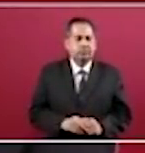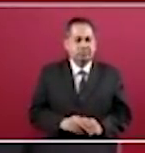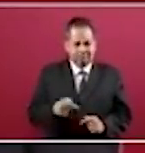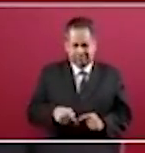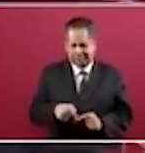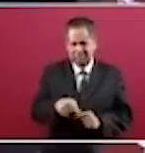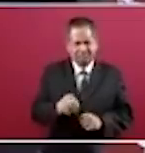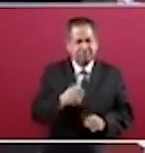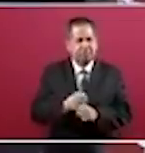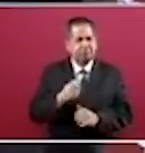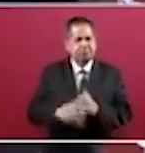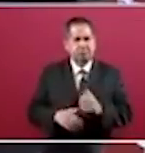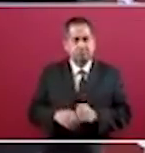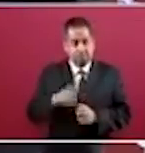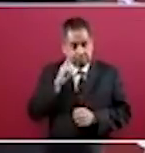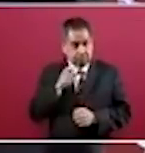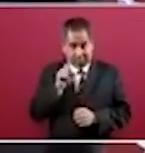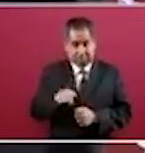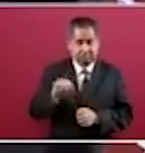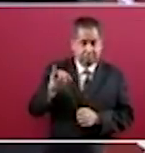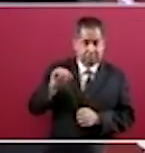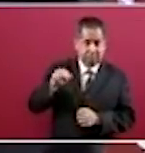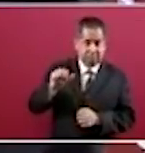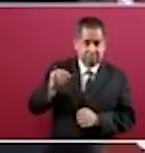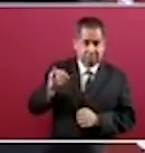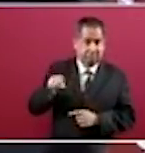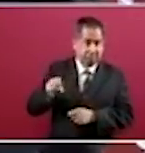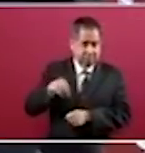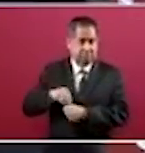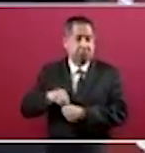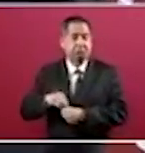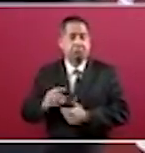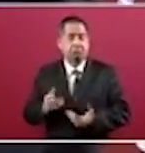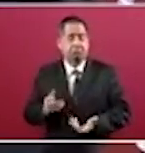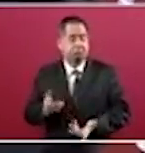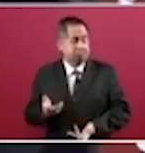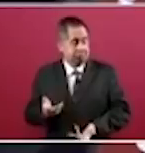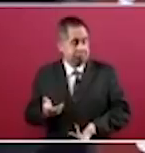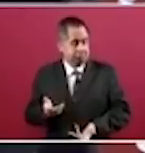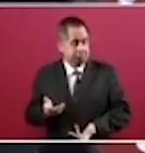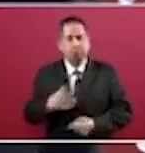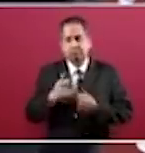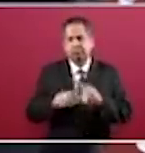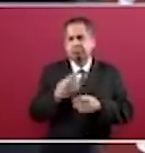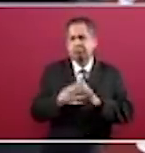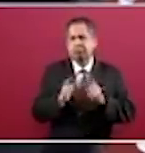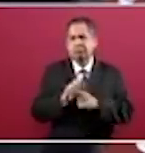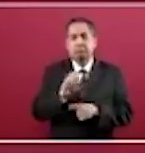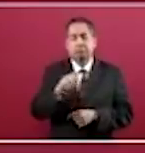en este año, este organismo. Y lo que les estoy planteando de